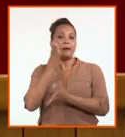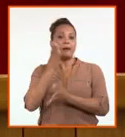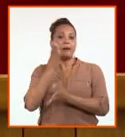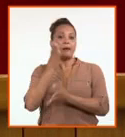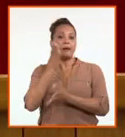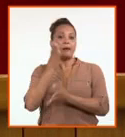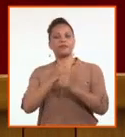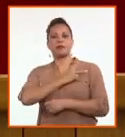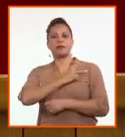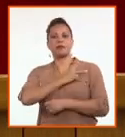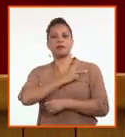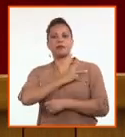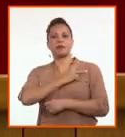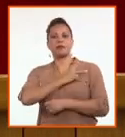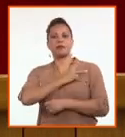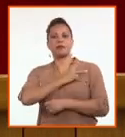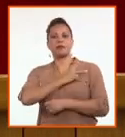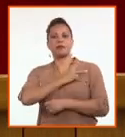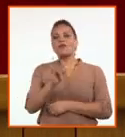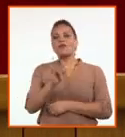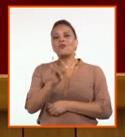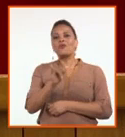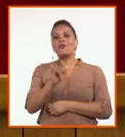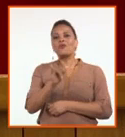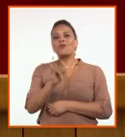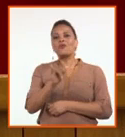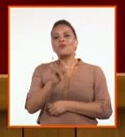vanguardia, pero también alegría y entusiasmo en el